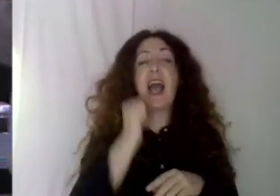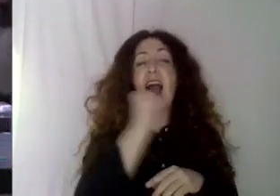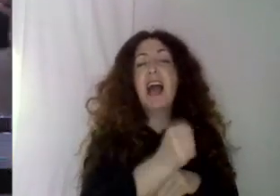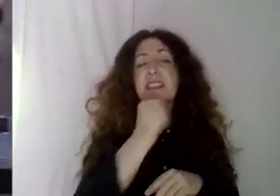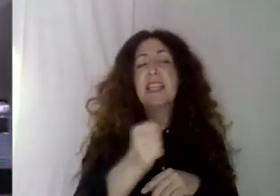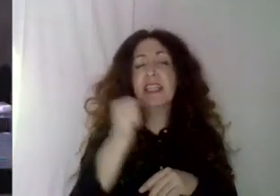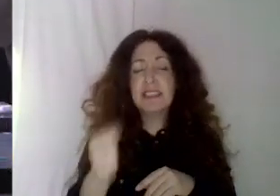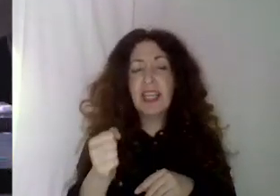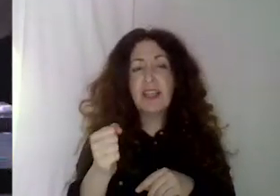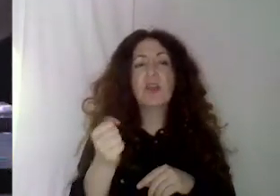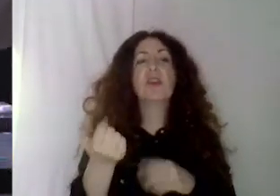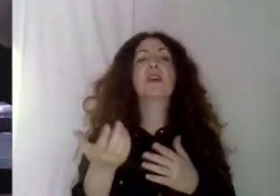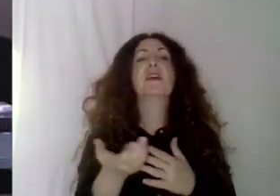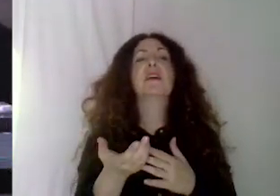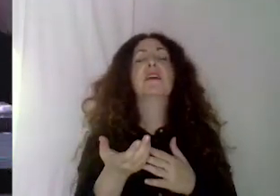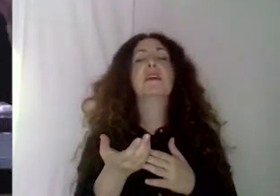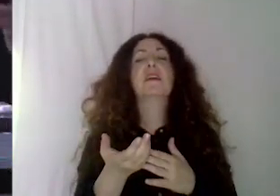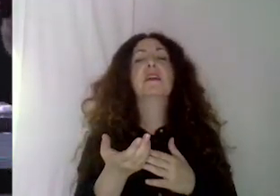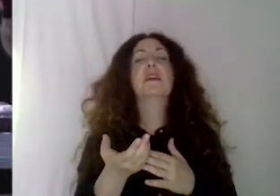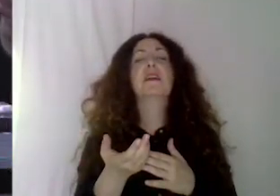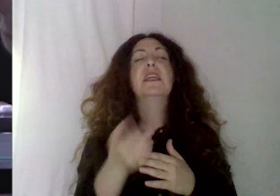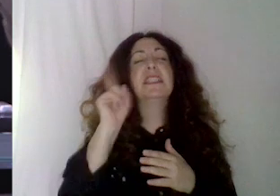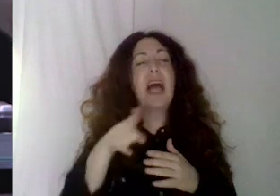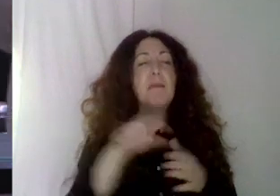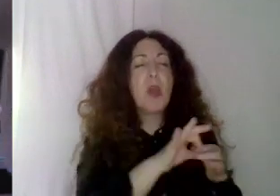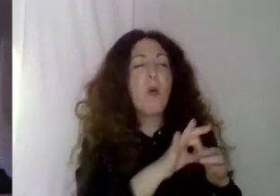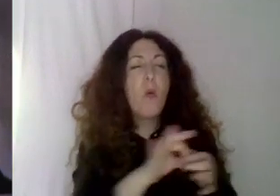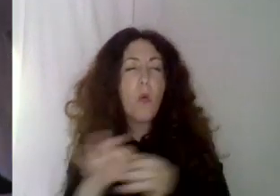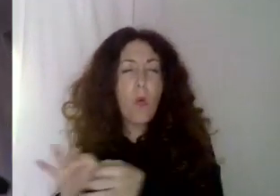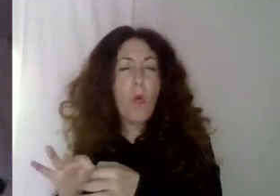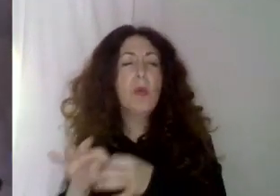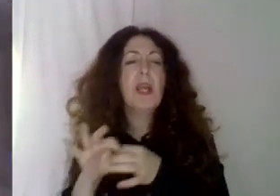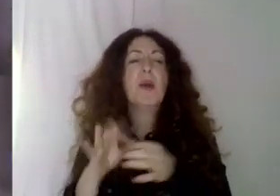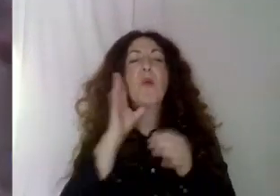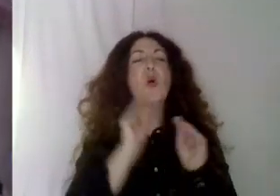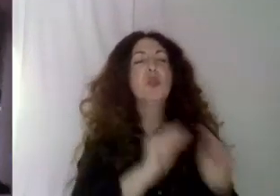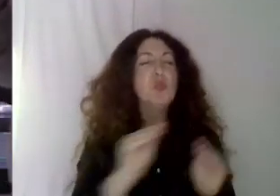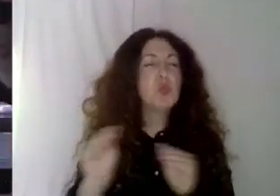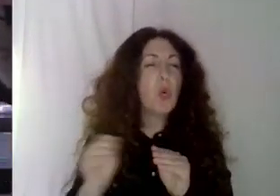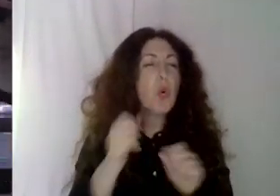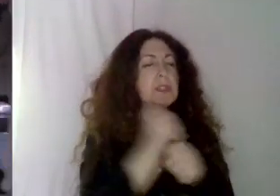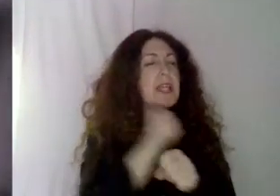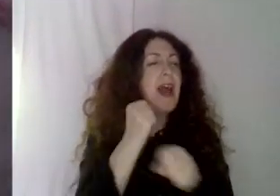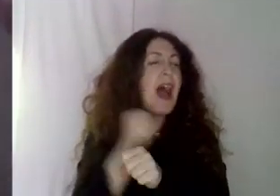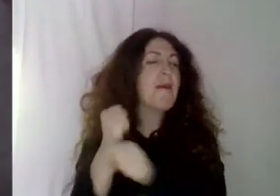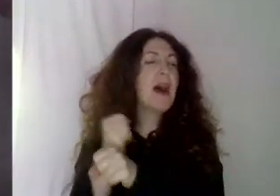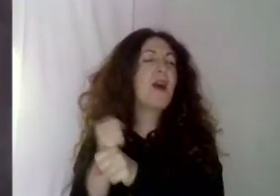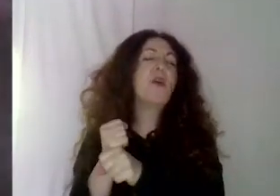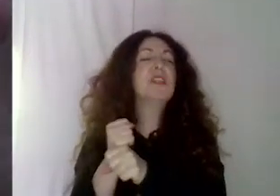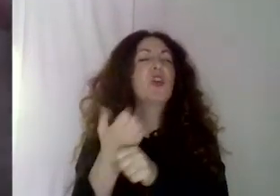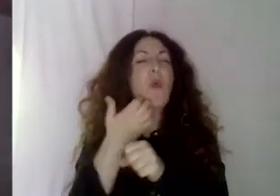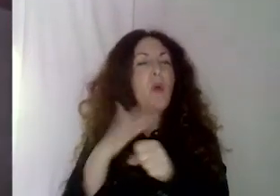al margen. Lo que les une no es tanto, ¿verdad?, el ser considerados, ¿verdad?, asesinos o no, sino una obra